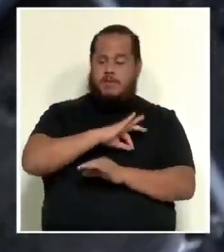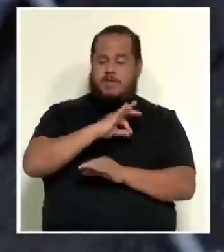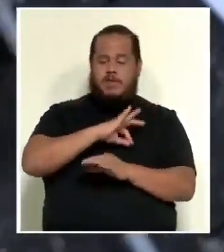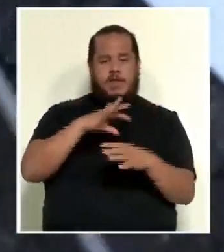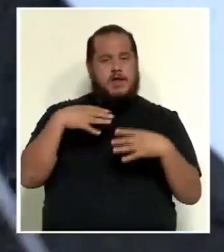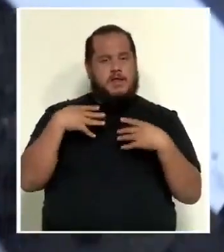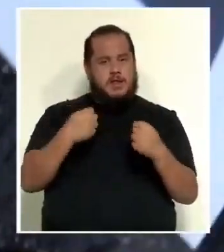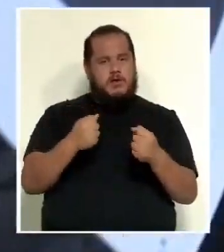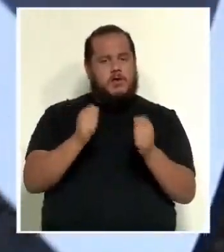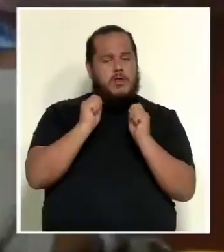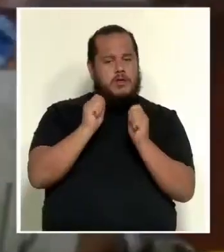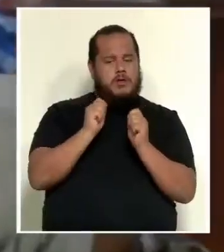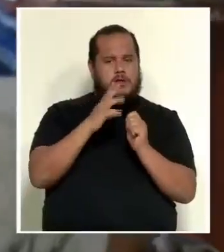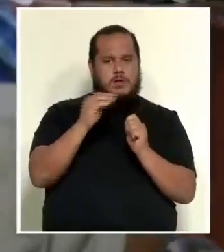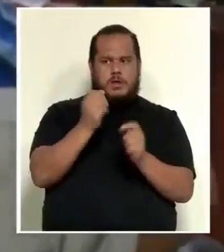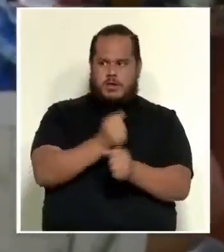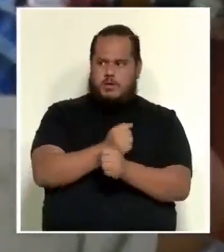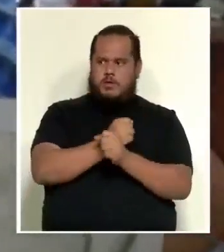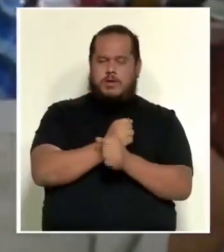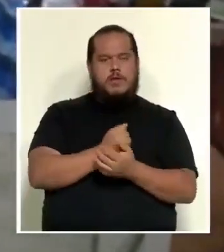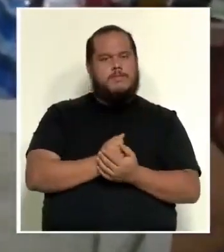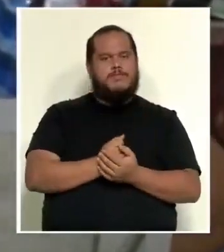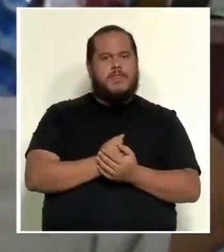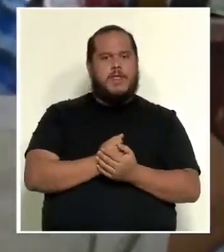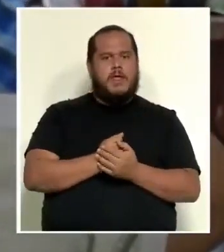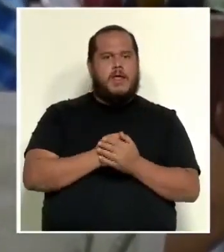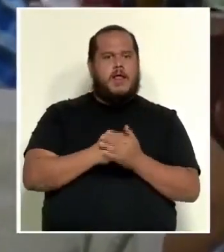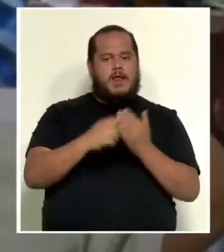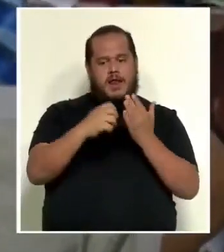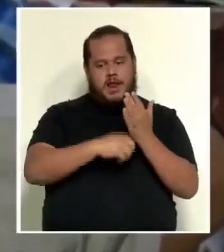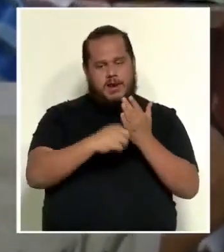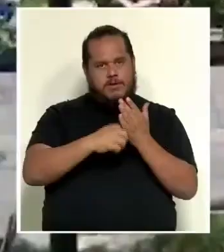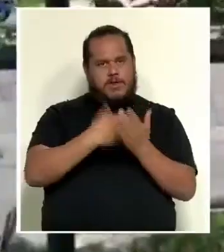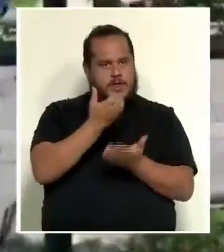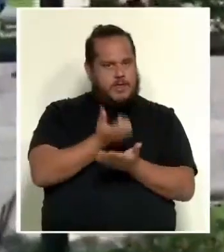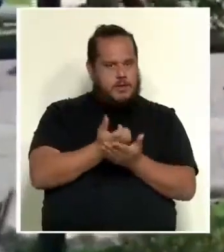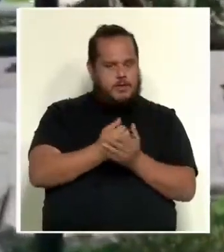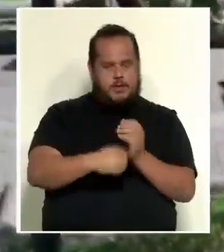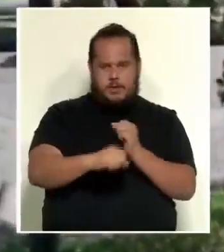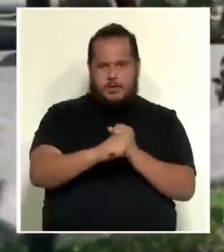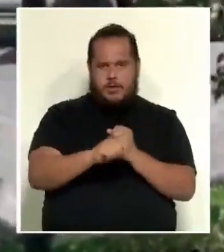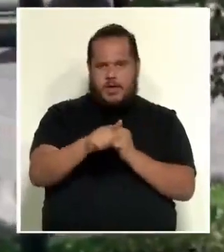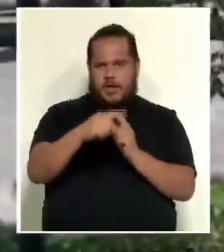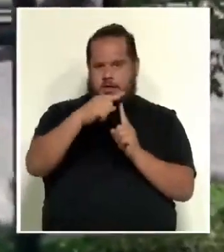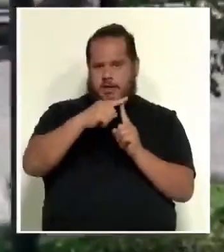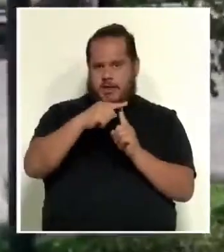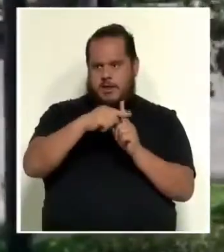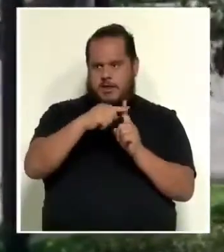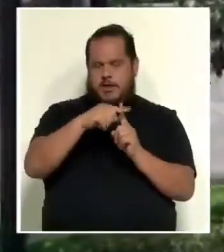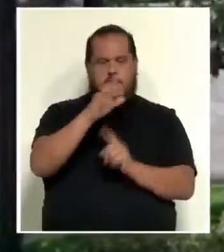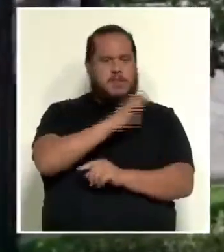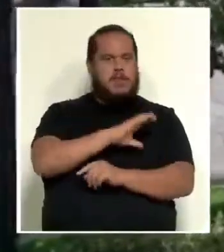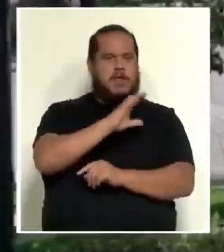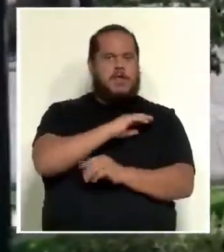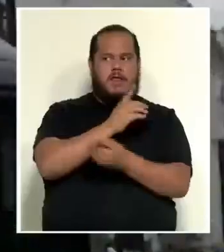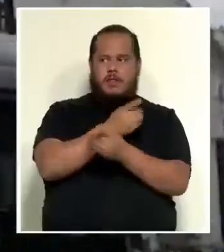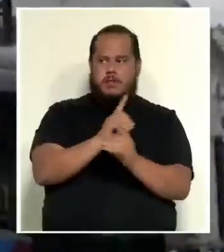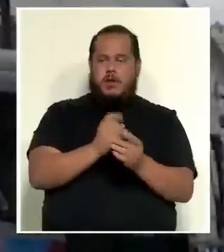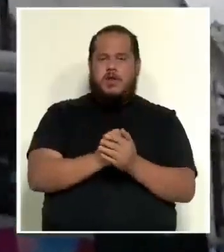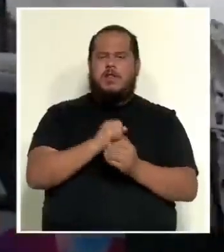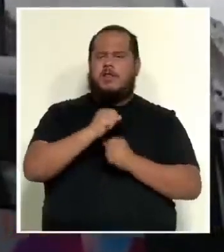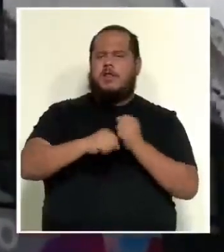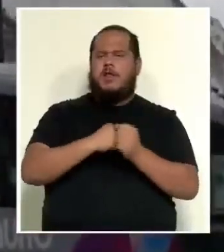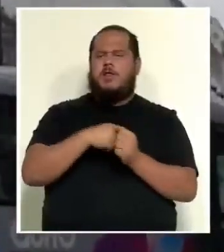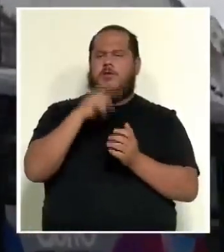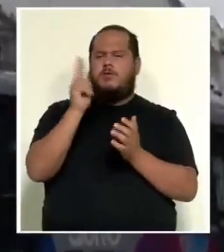salud, educación y seguridad. La revista The Economist publica este índice de calidad democrática desde el